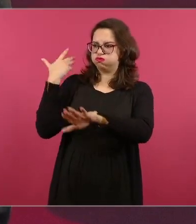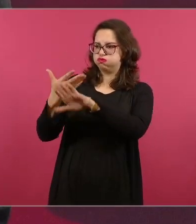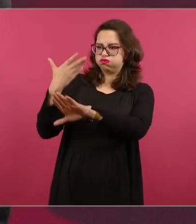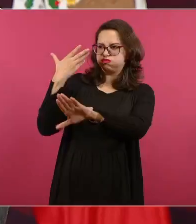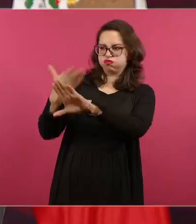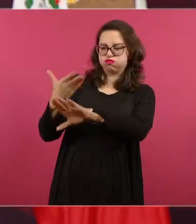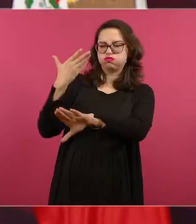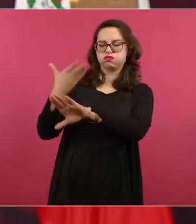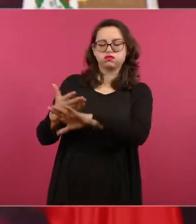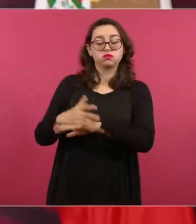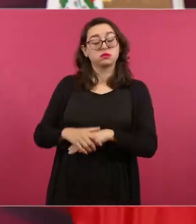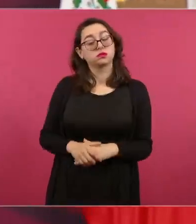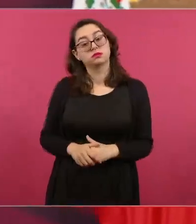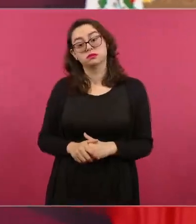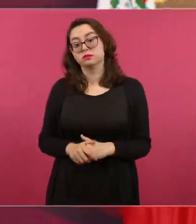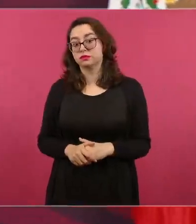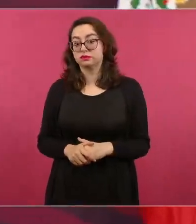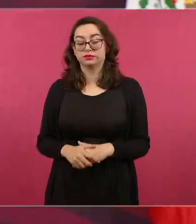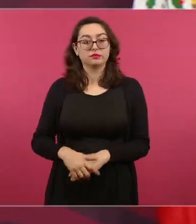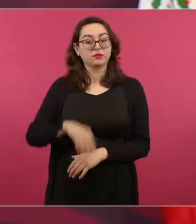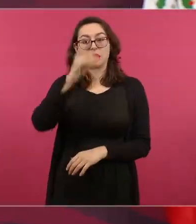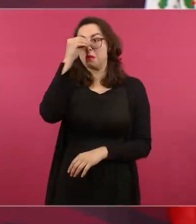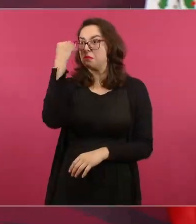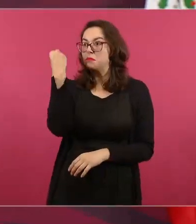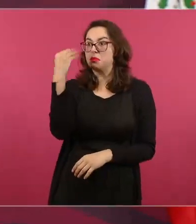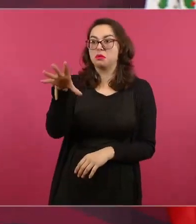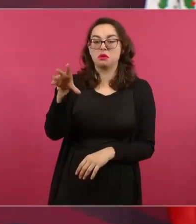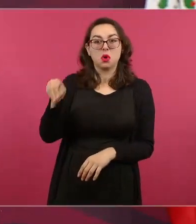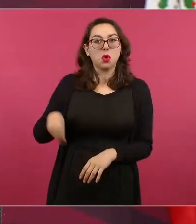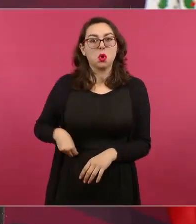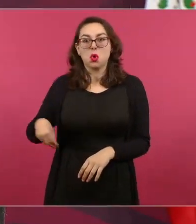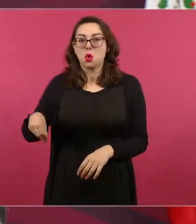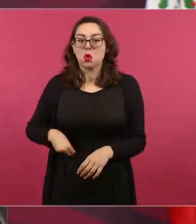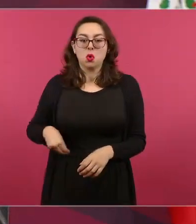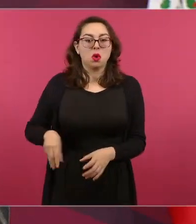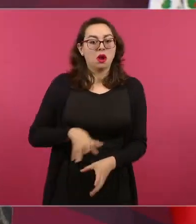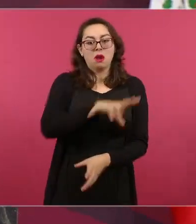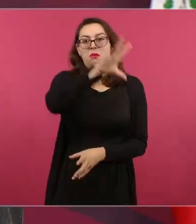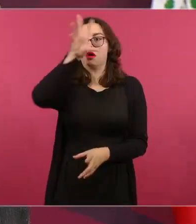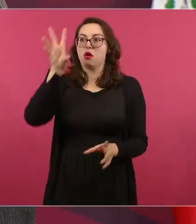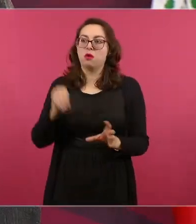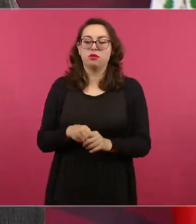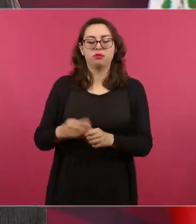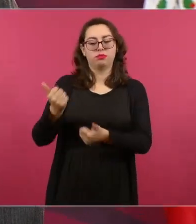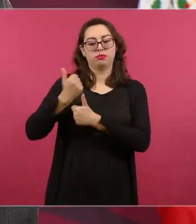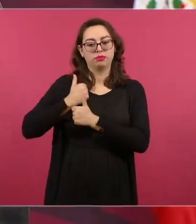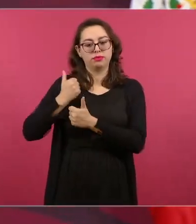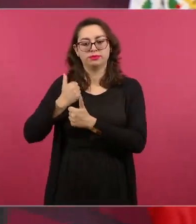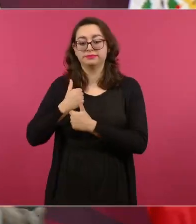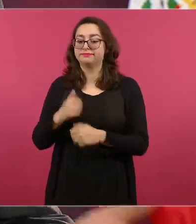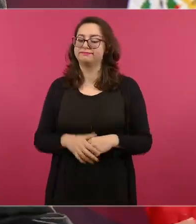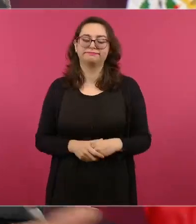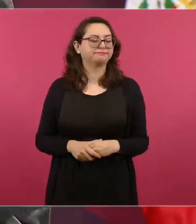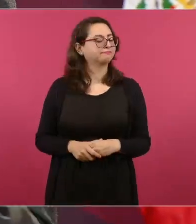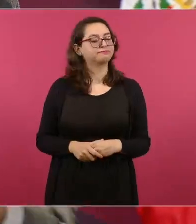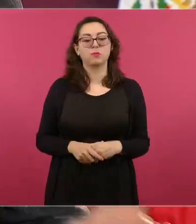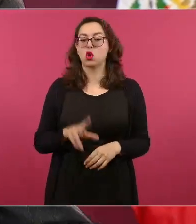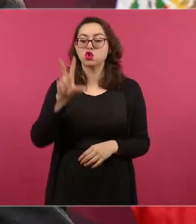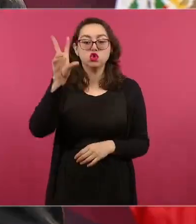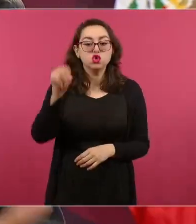y toda la culpa al ejército. Pues no, si no tienen